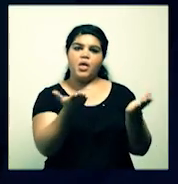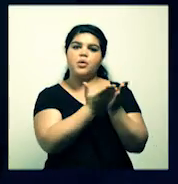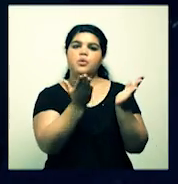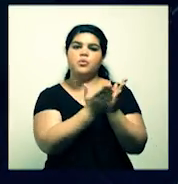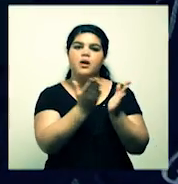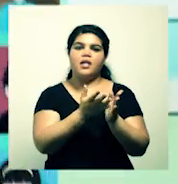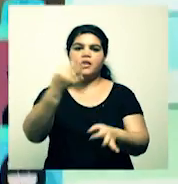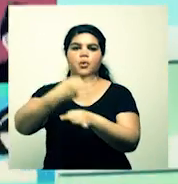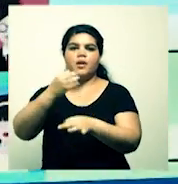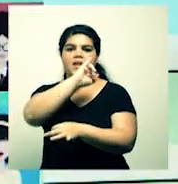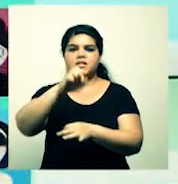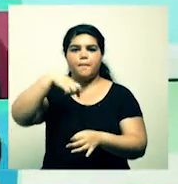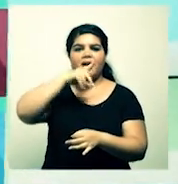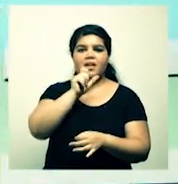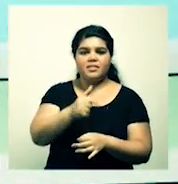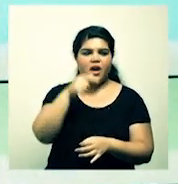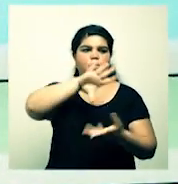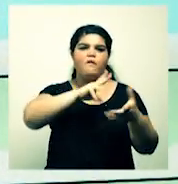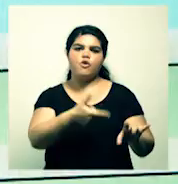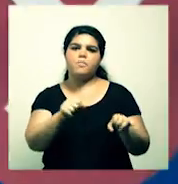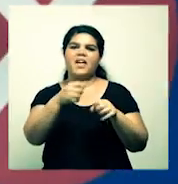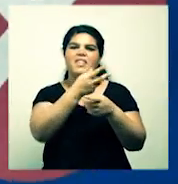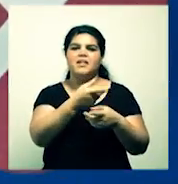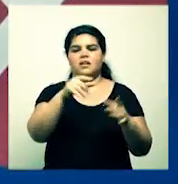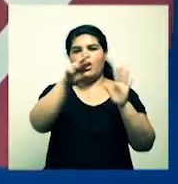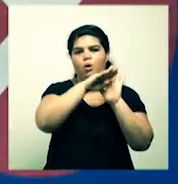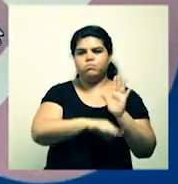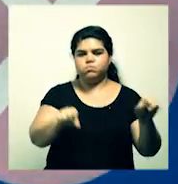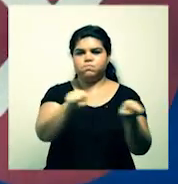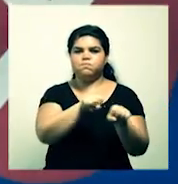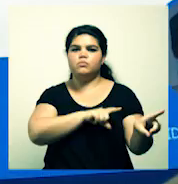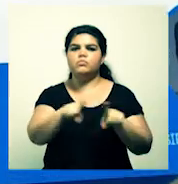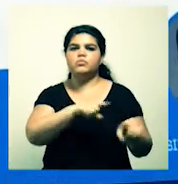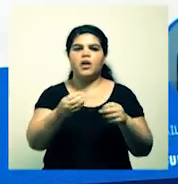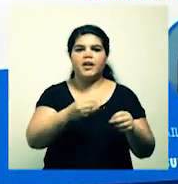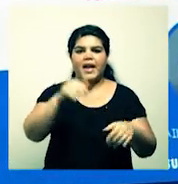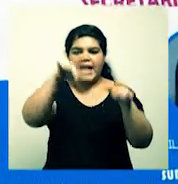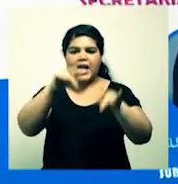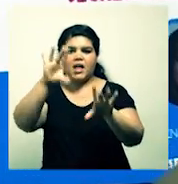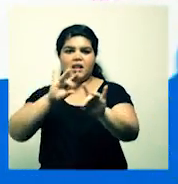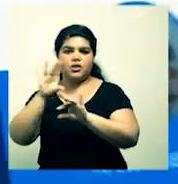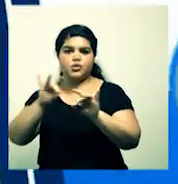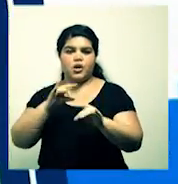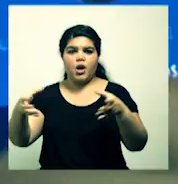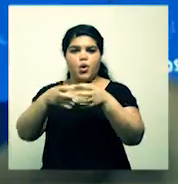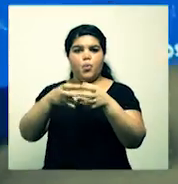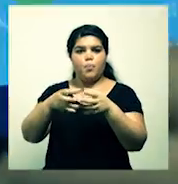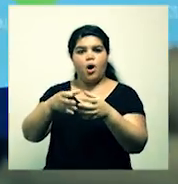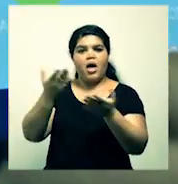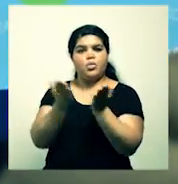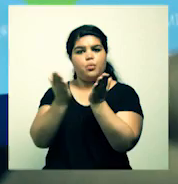Un estudiante del Colegio Martín Zapata diseñó un sistema de voto electrónico que se utilizó para las elecciones del Centro de